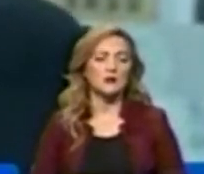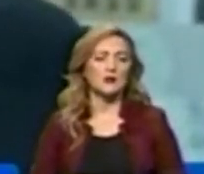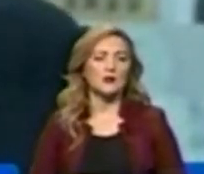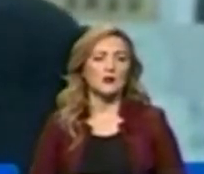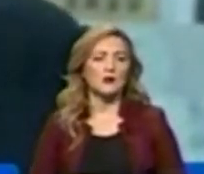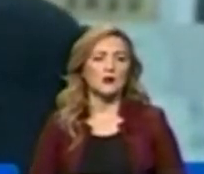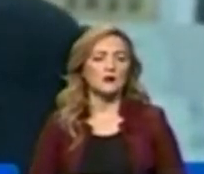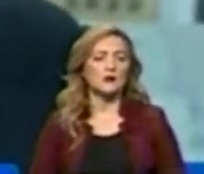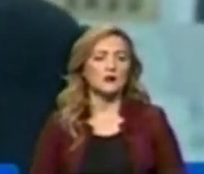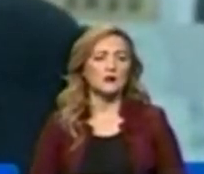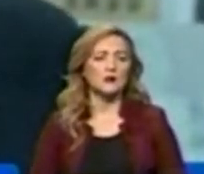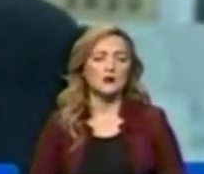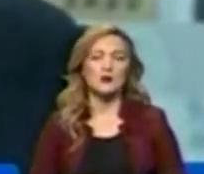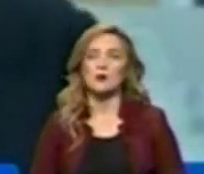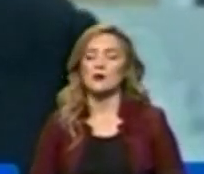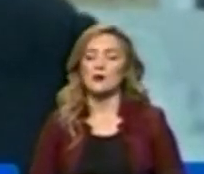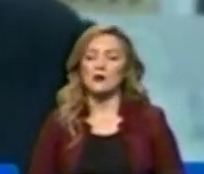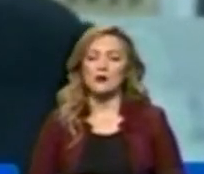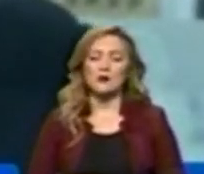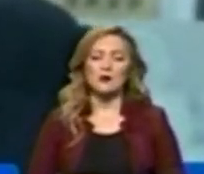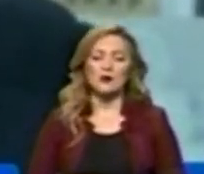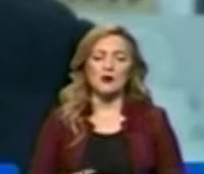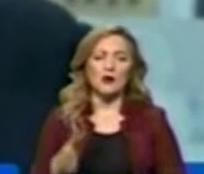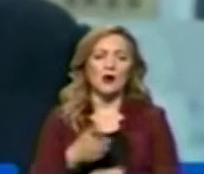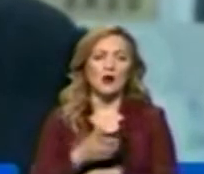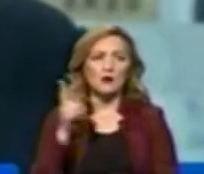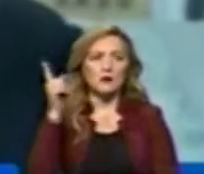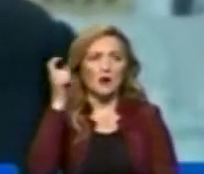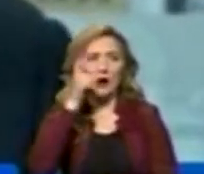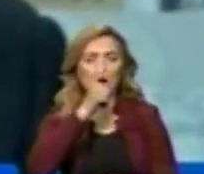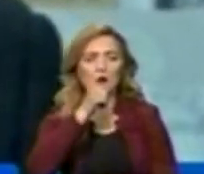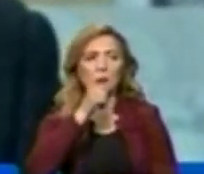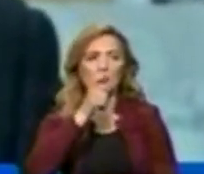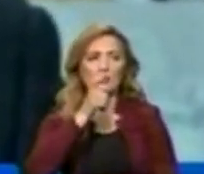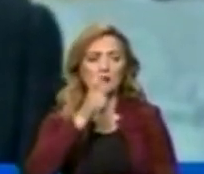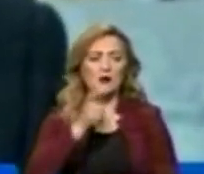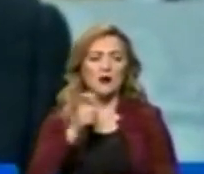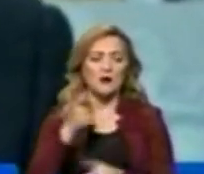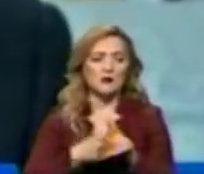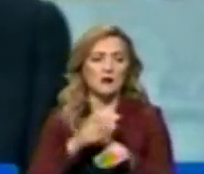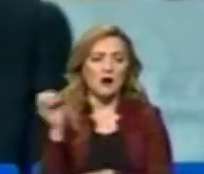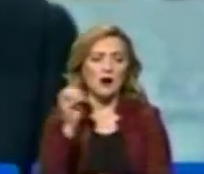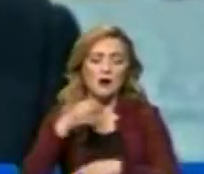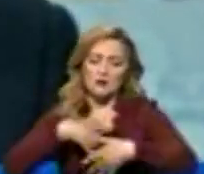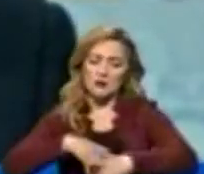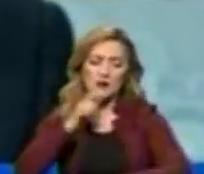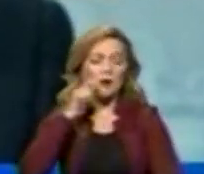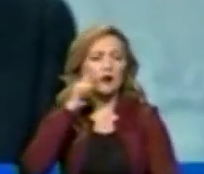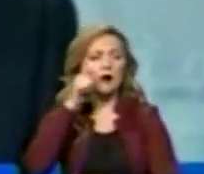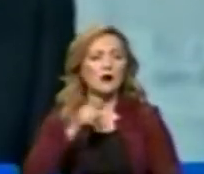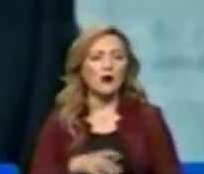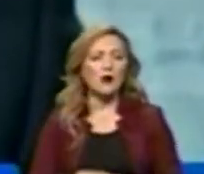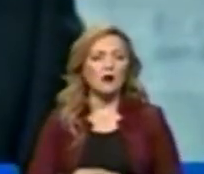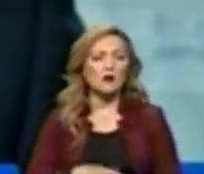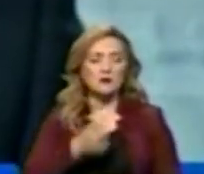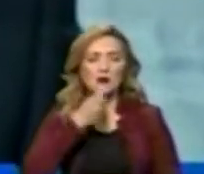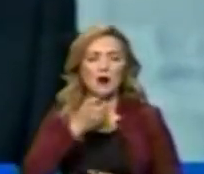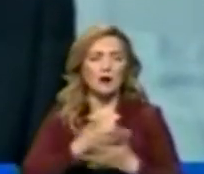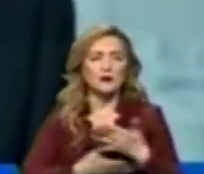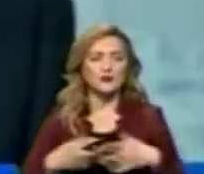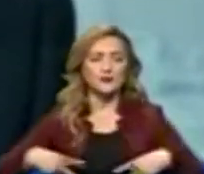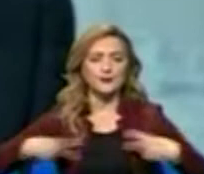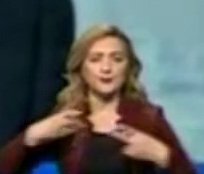de haber pasado momentos tan complejos en octubre en donde incluso la vida de periodistas como la tuya